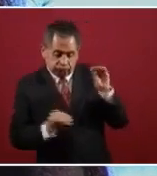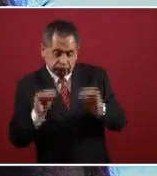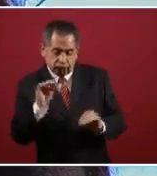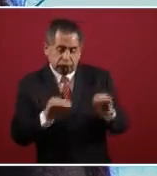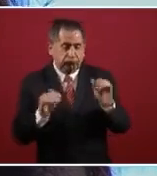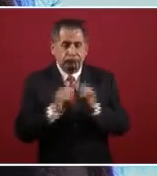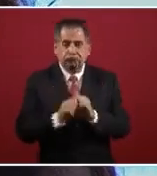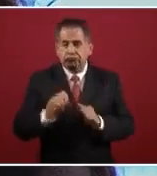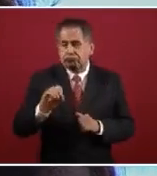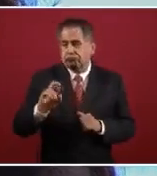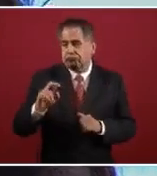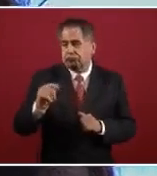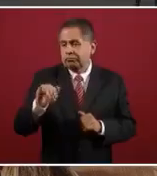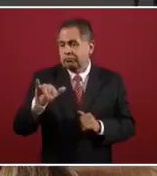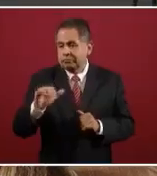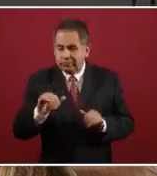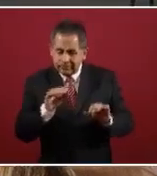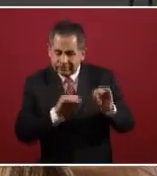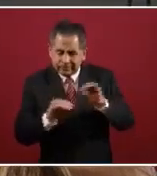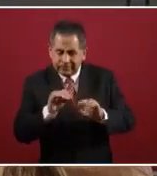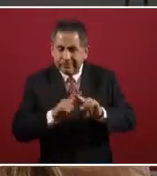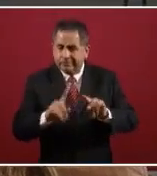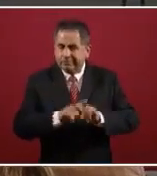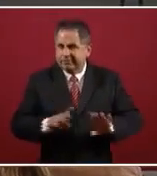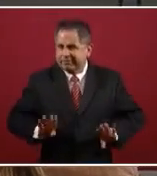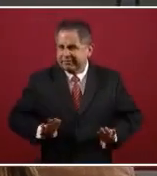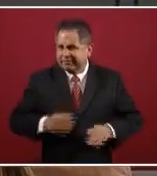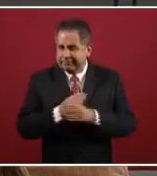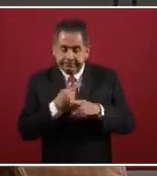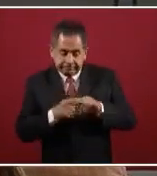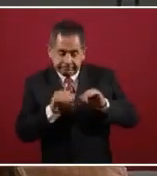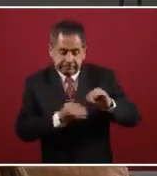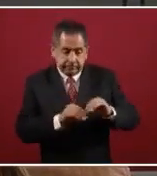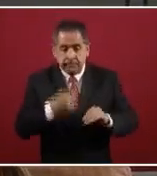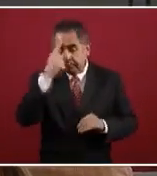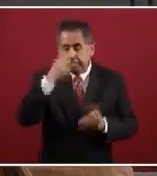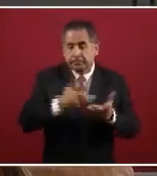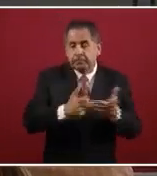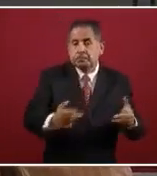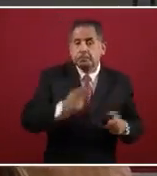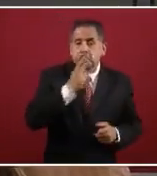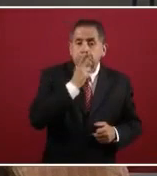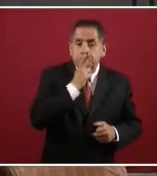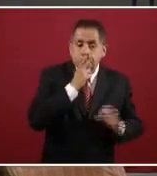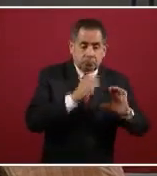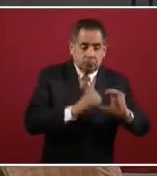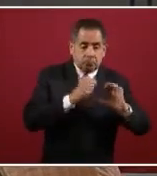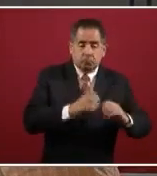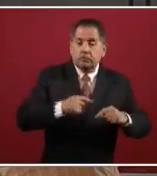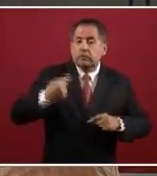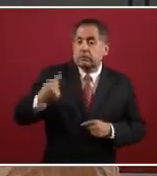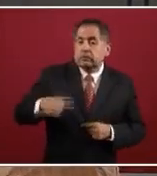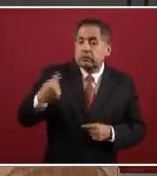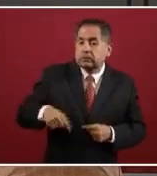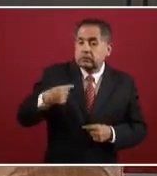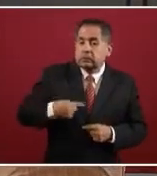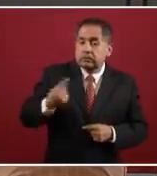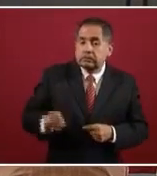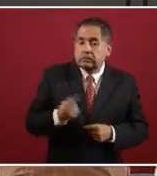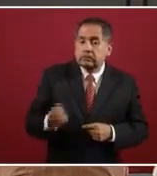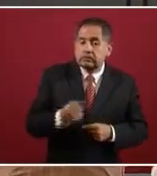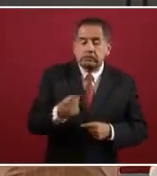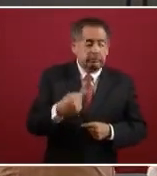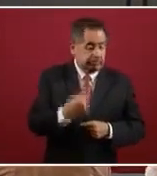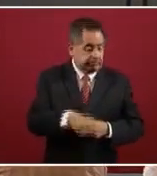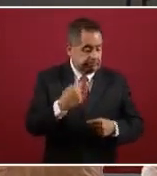orgánica. En eso estamos y ya empezamos. Y pues regenerar las fuentes de ingreso a través del modelo de